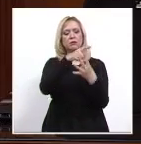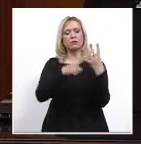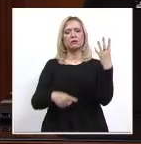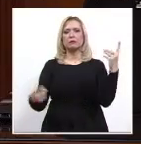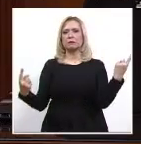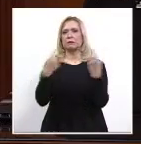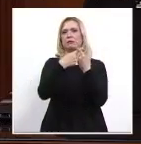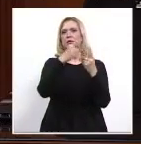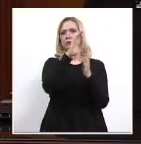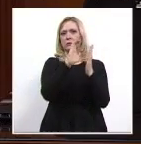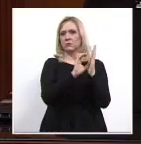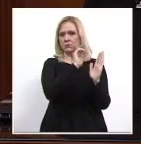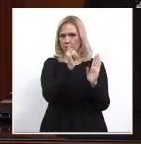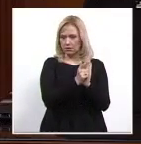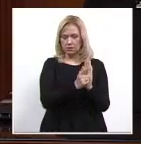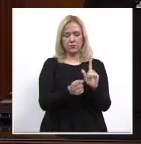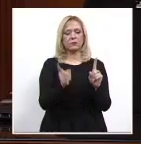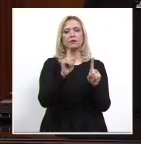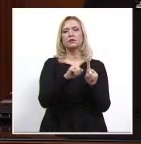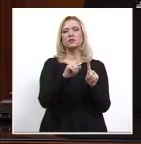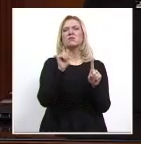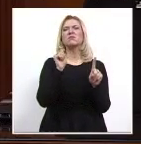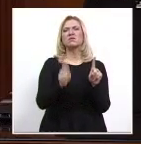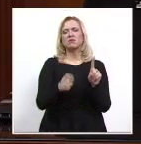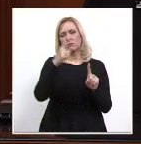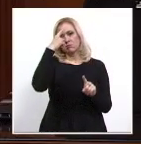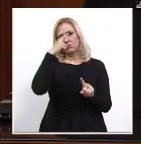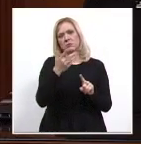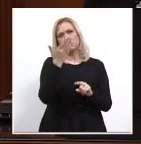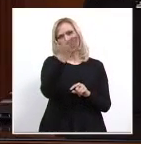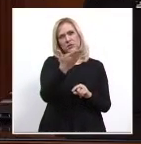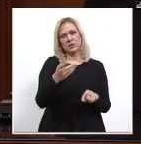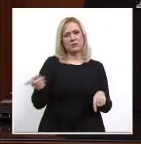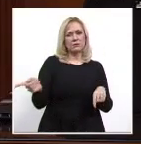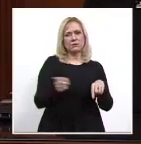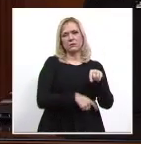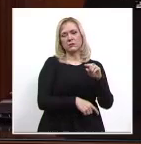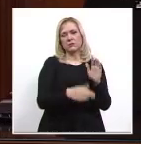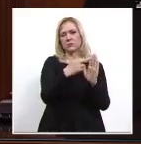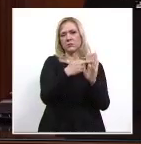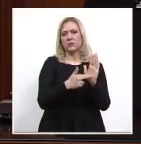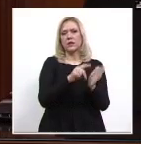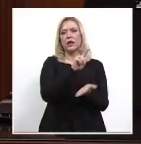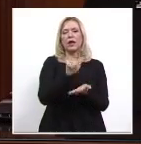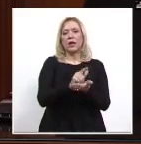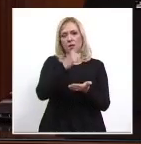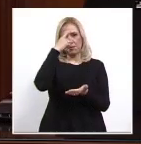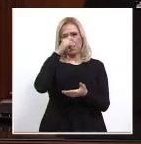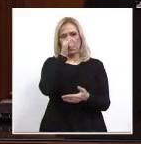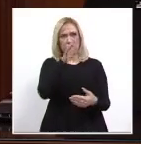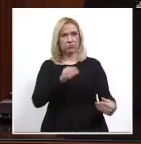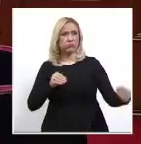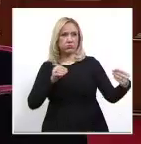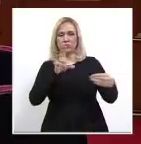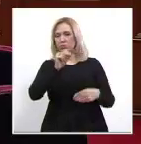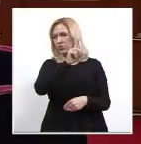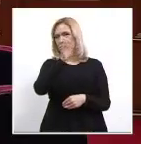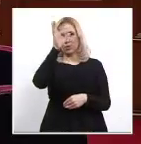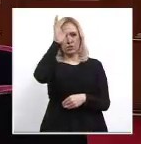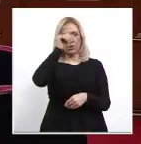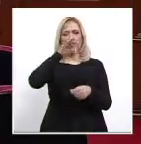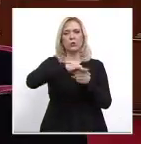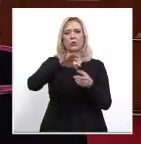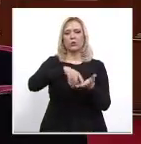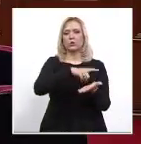acciones de inconstitucionalidad, recursos en los que se pide invalidar disposiciones de la Ley de Medios de Impugnación en materia electoral